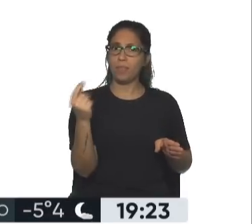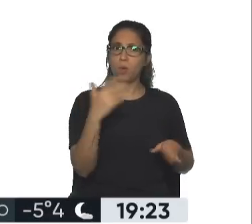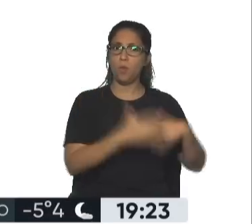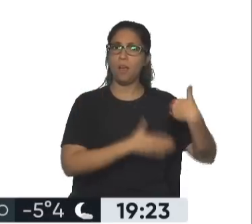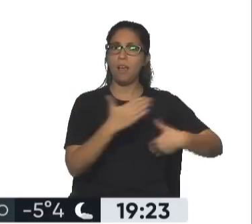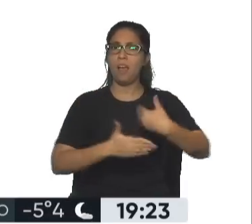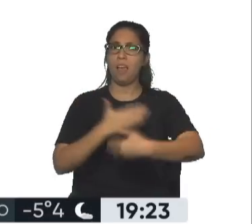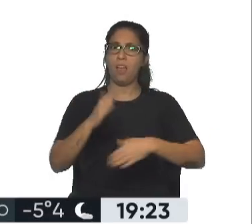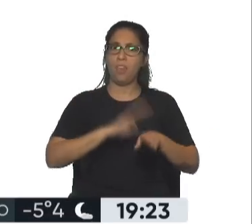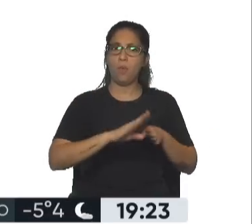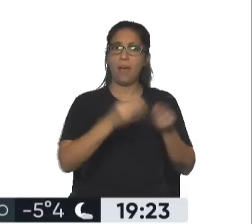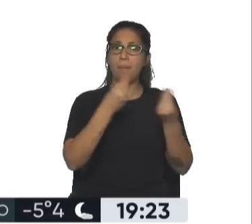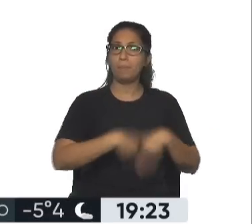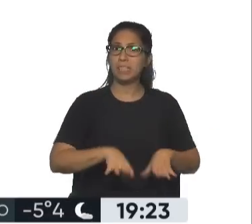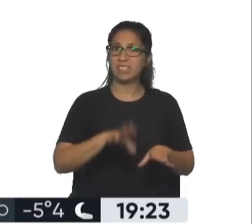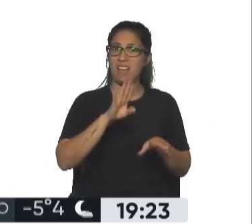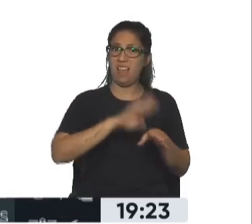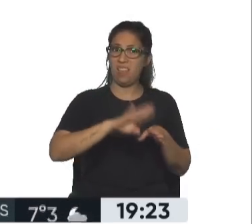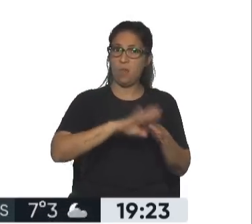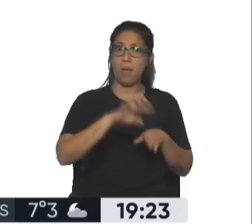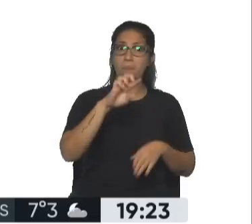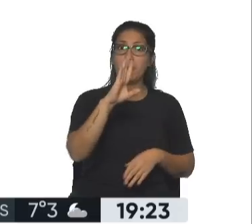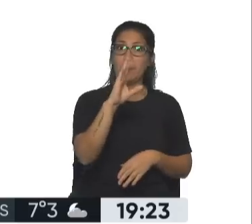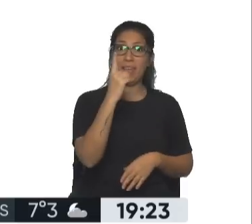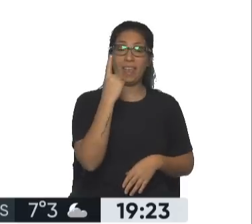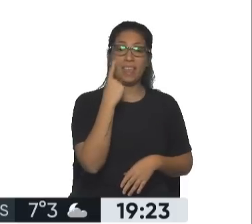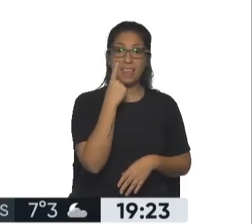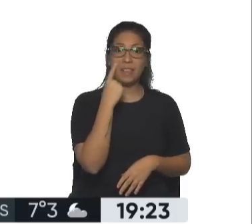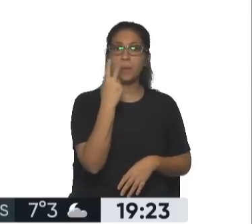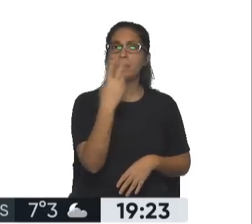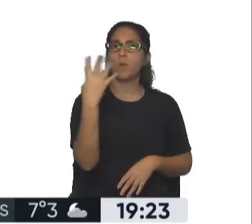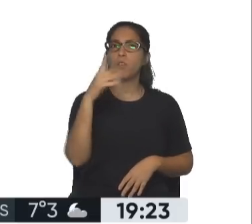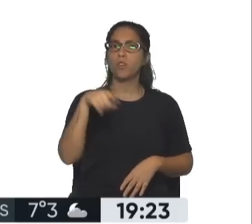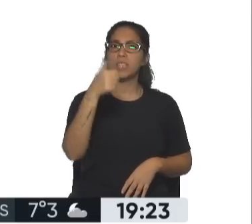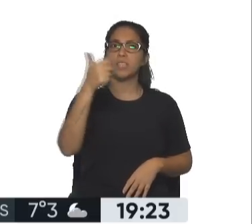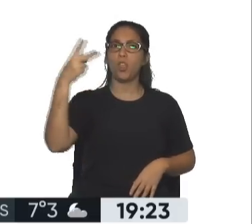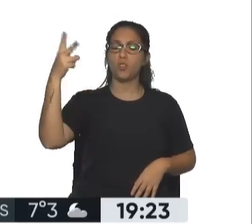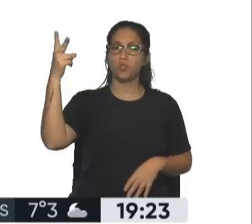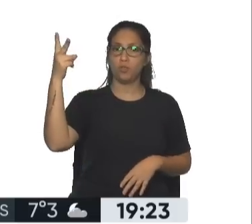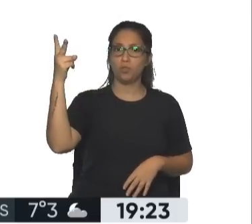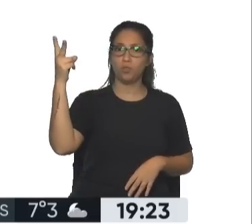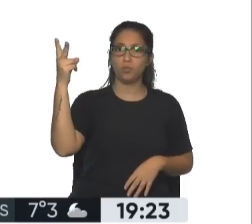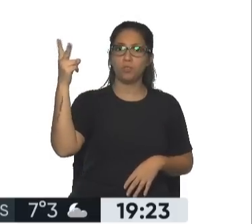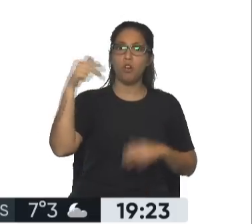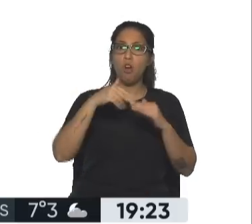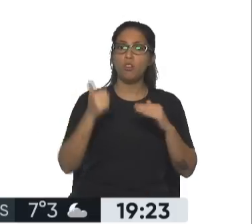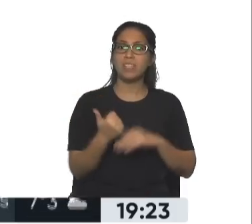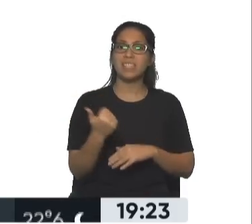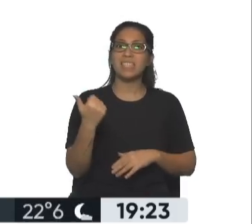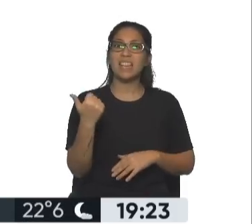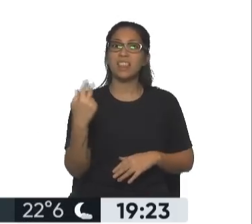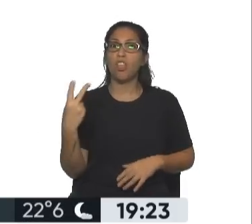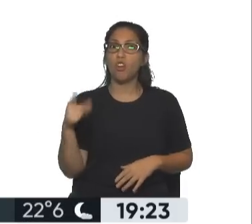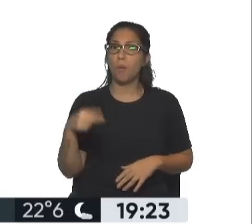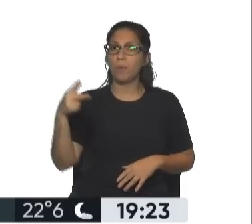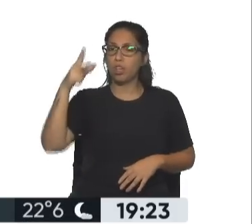Ecuador empieza con una deuda en PBI que representa el 24,62 y hoy está en 62,28. ¿Por